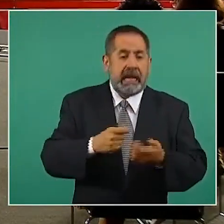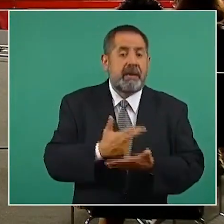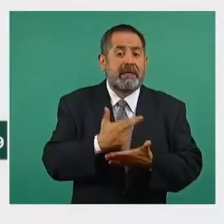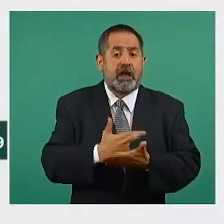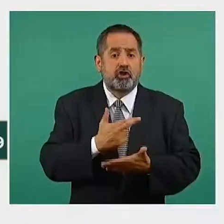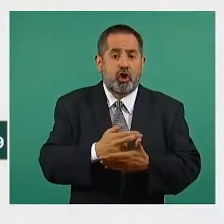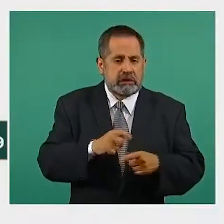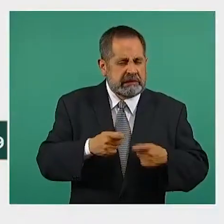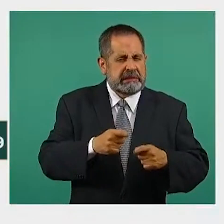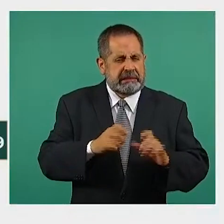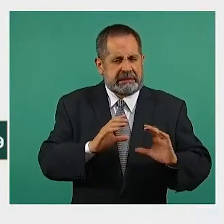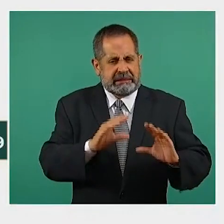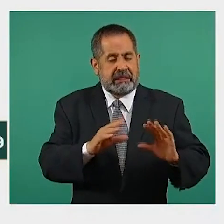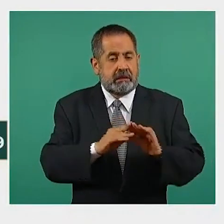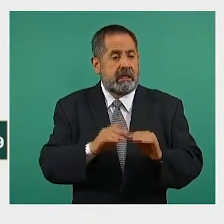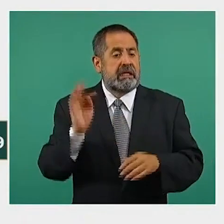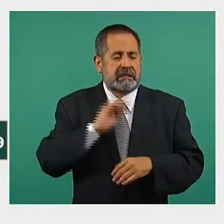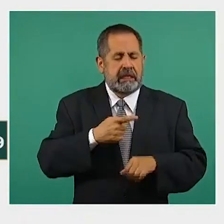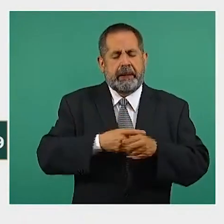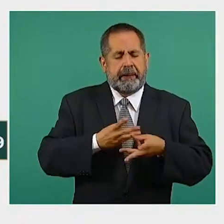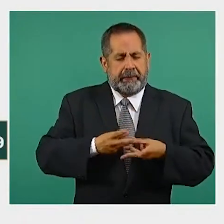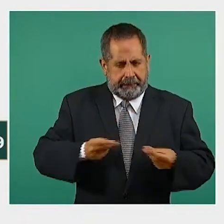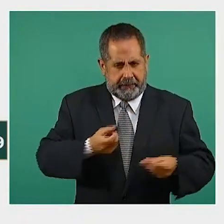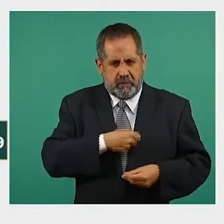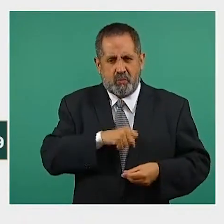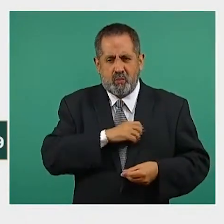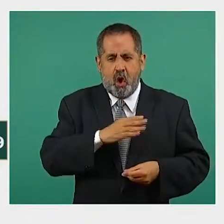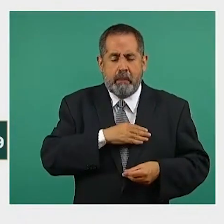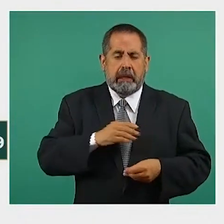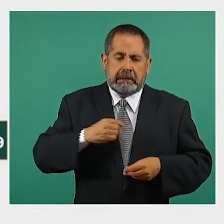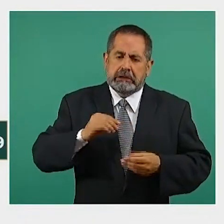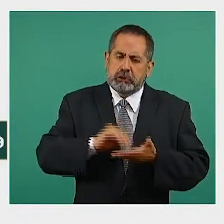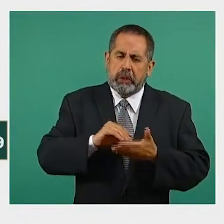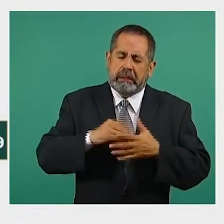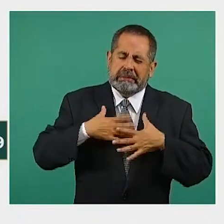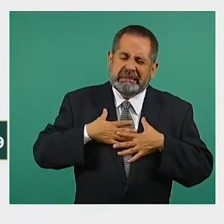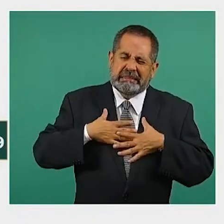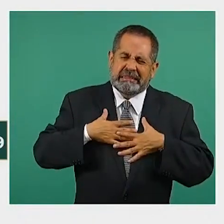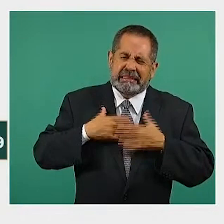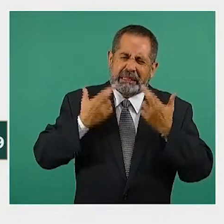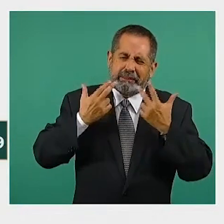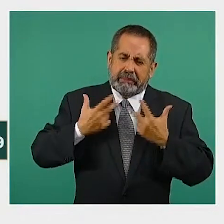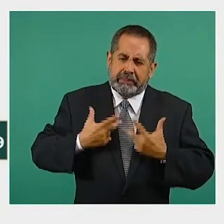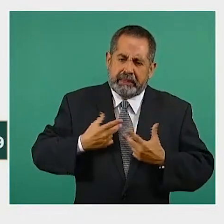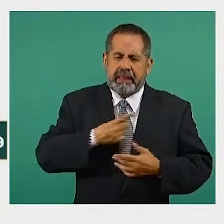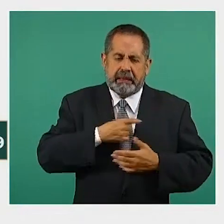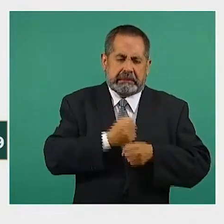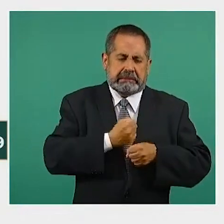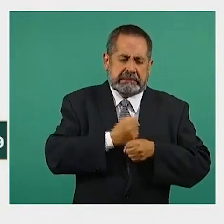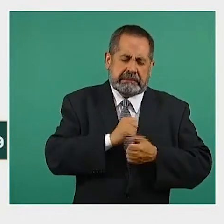rehabilitación de pacientes con secuelas de COVID, que representa todo un reto para todas las instituciones de nuestro sector